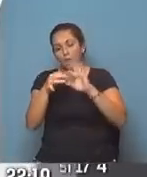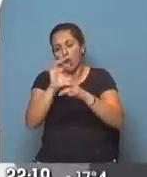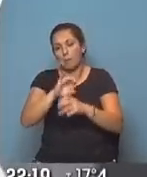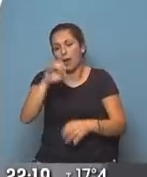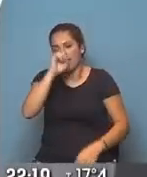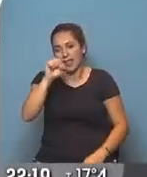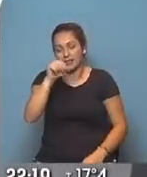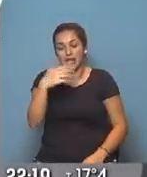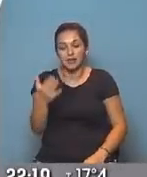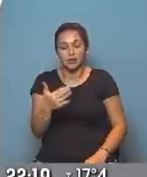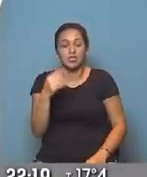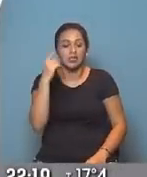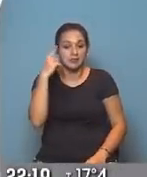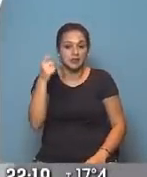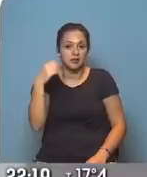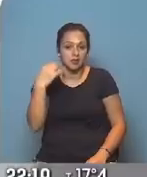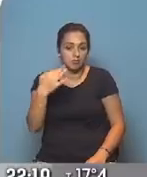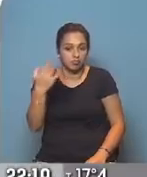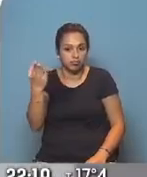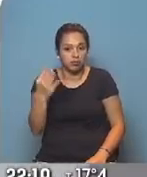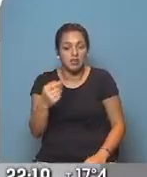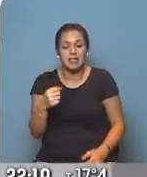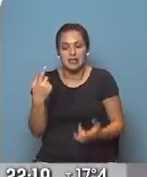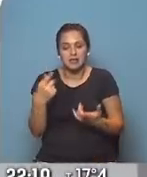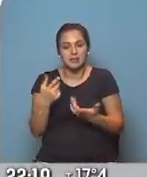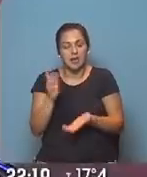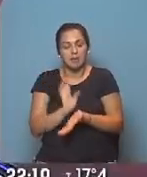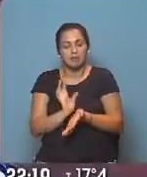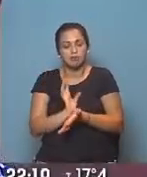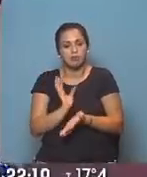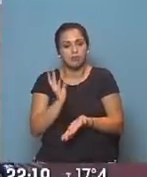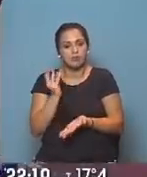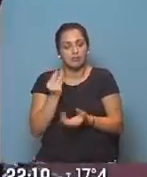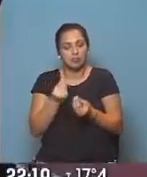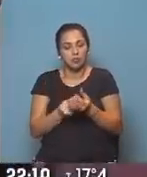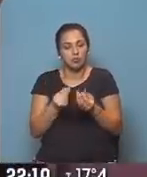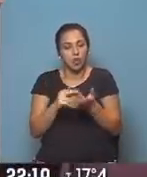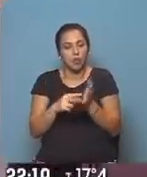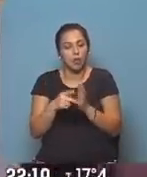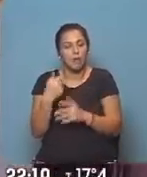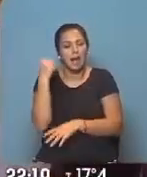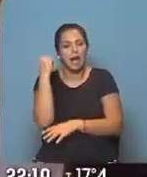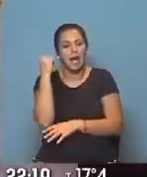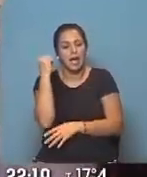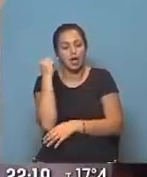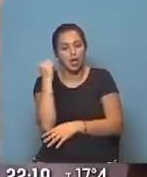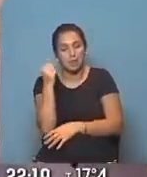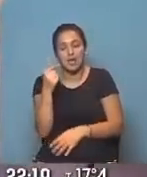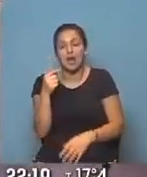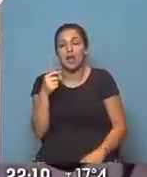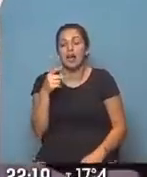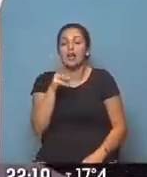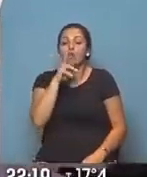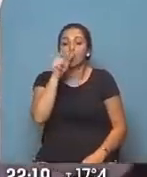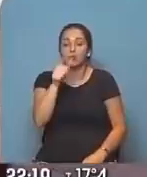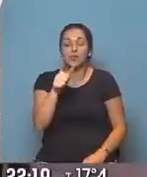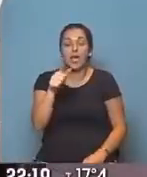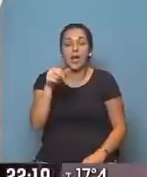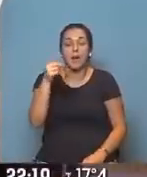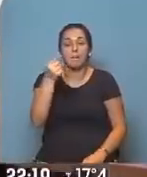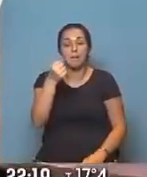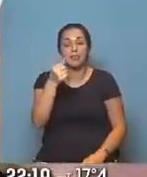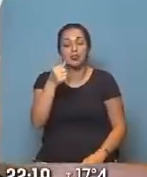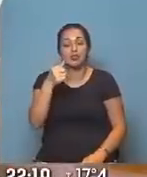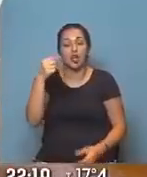ahora, al mismo tiempo están parados sobre economías que acumulan, que arrastran enormes problemas. Digo, Putin baja el precio del petróleo y la economía rusa empieza